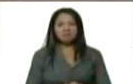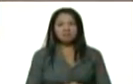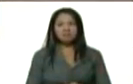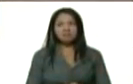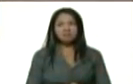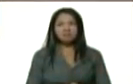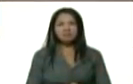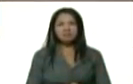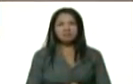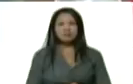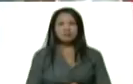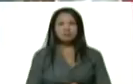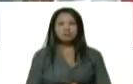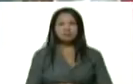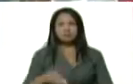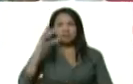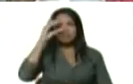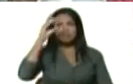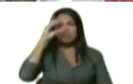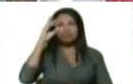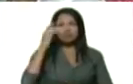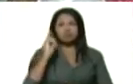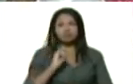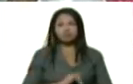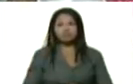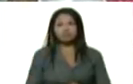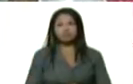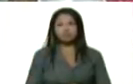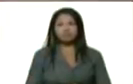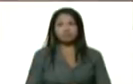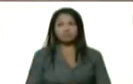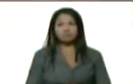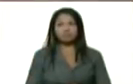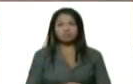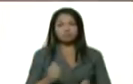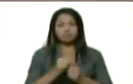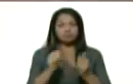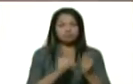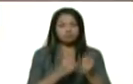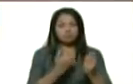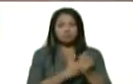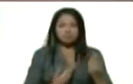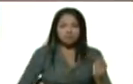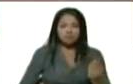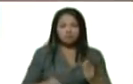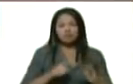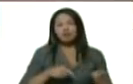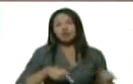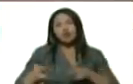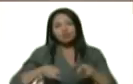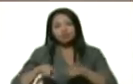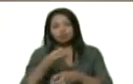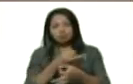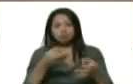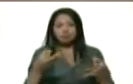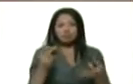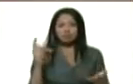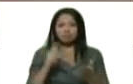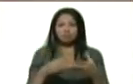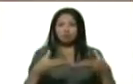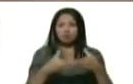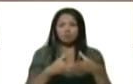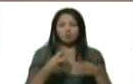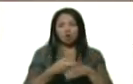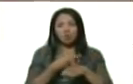doctora doña Delcy Rodríguez Gómez, con los vicepresidentes, una coordinación perfecta, partido,